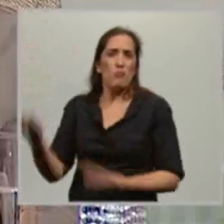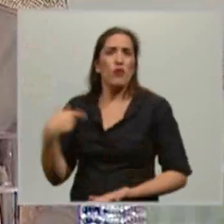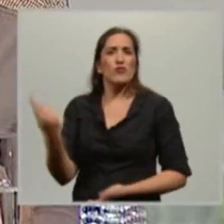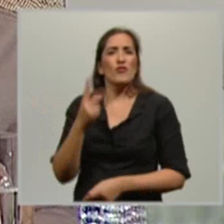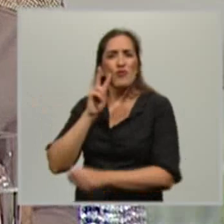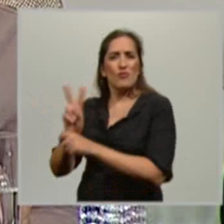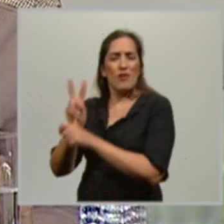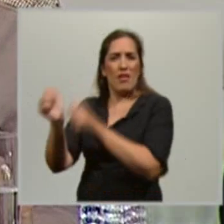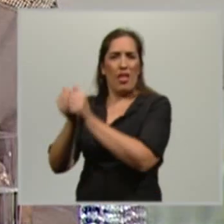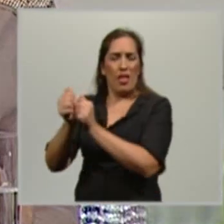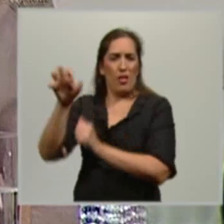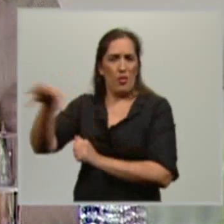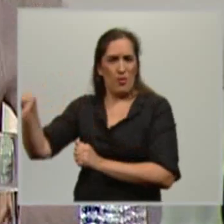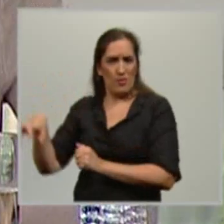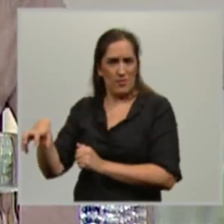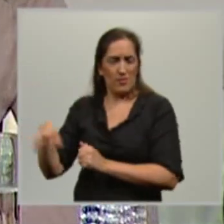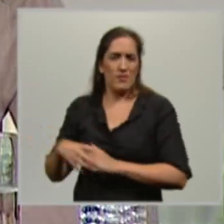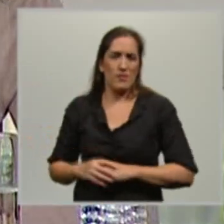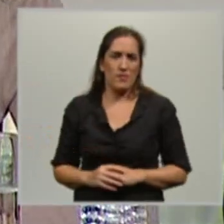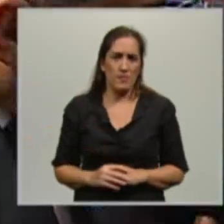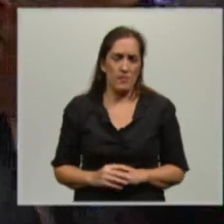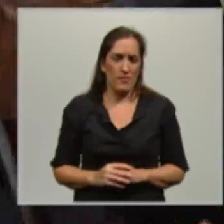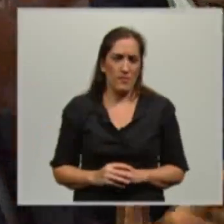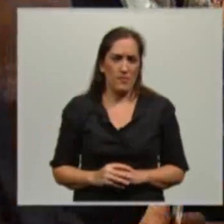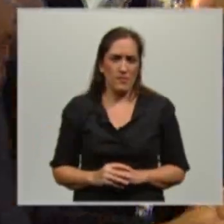industriales y